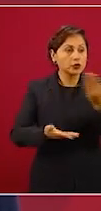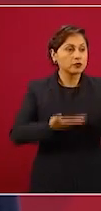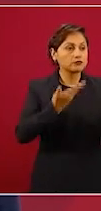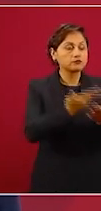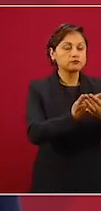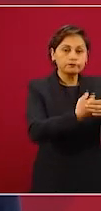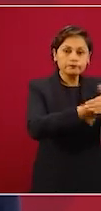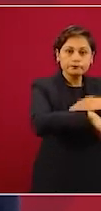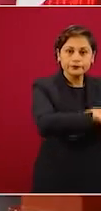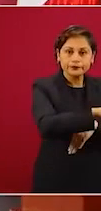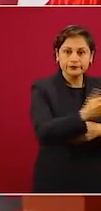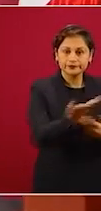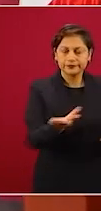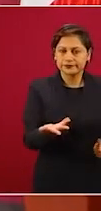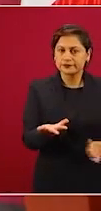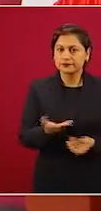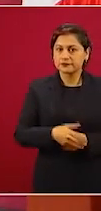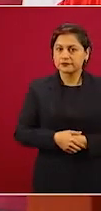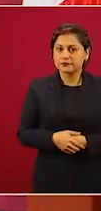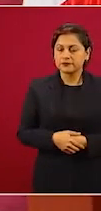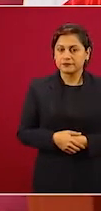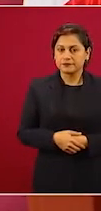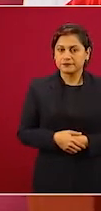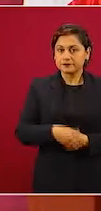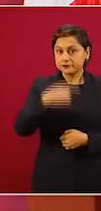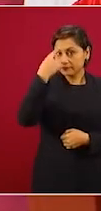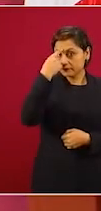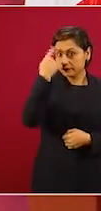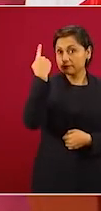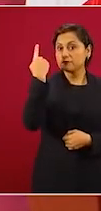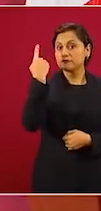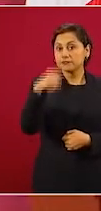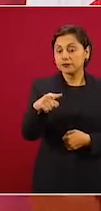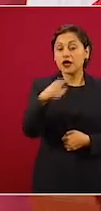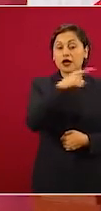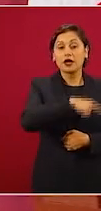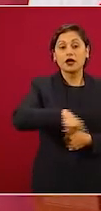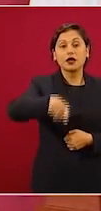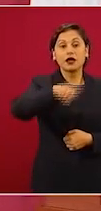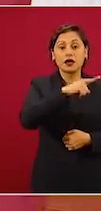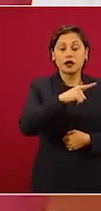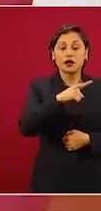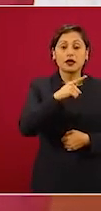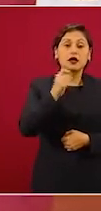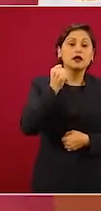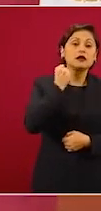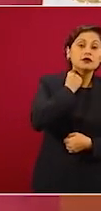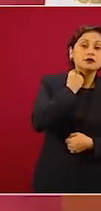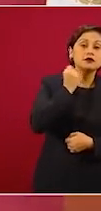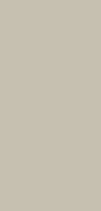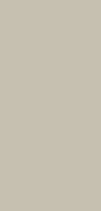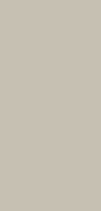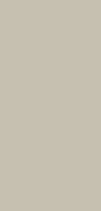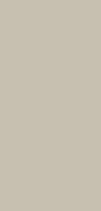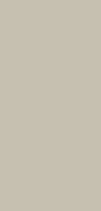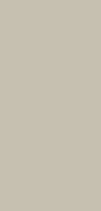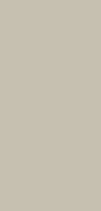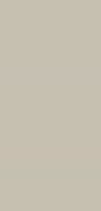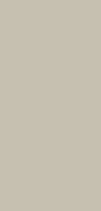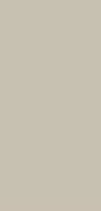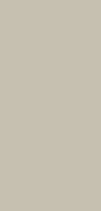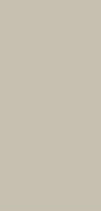este para que sean los legisladores los que resuelven y finalmente